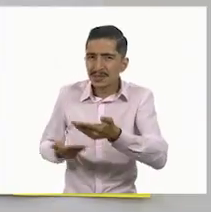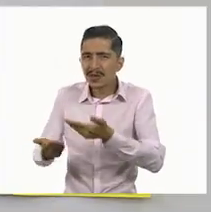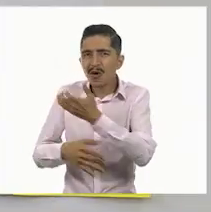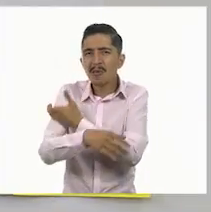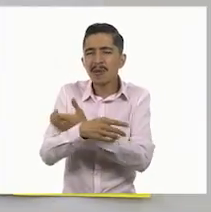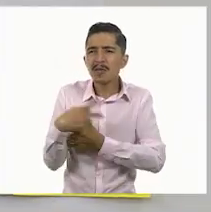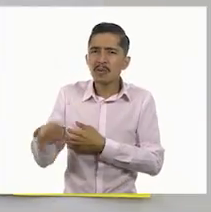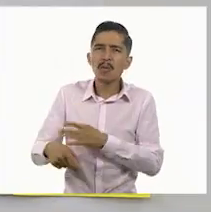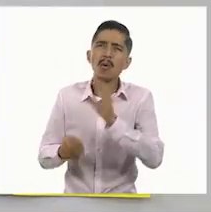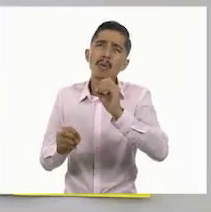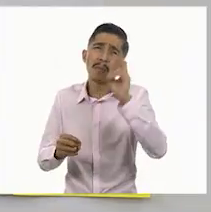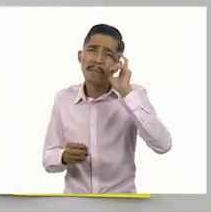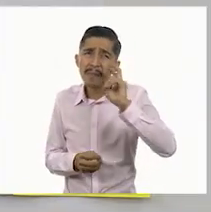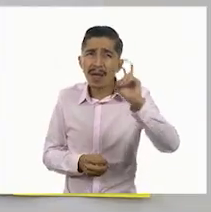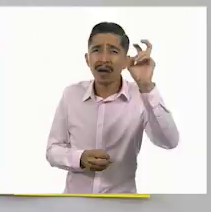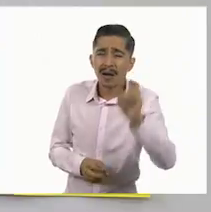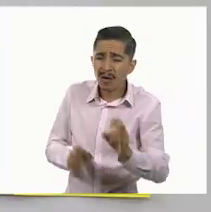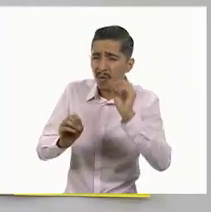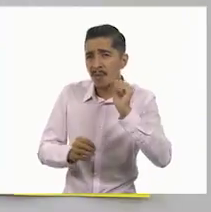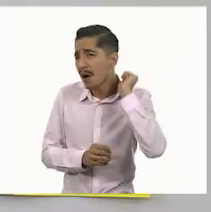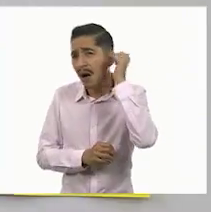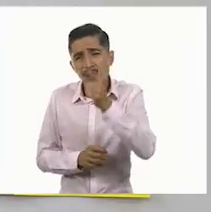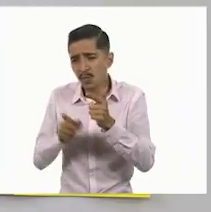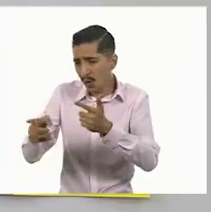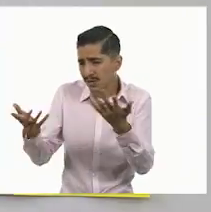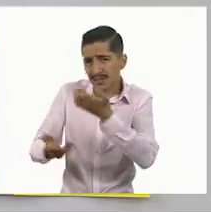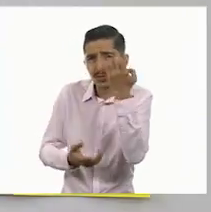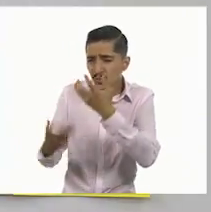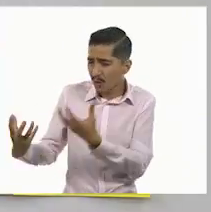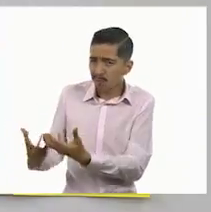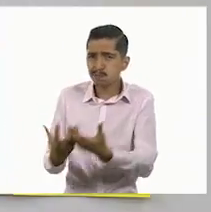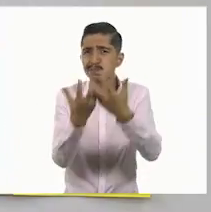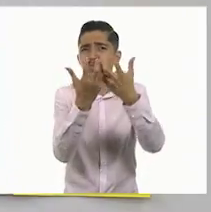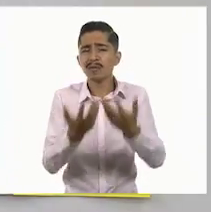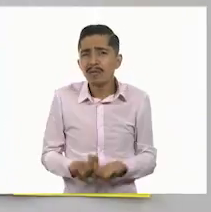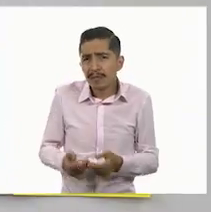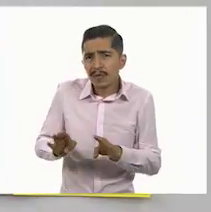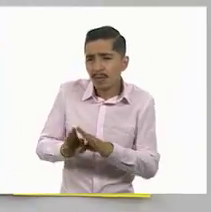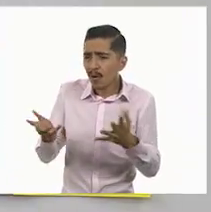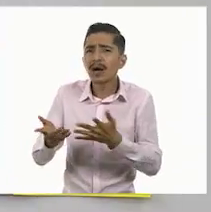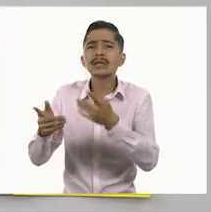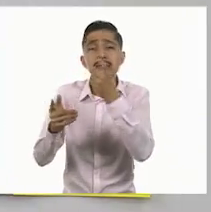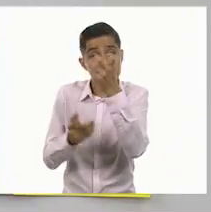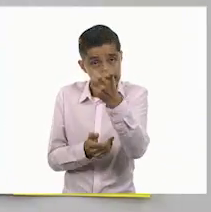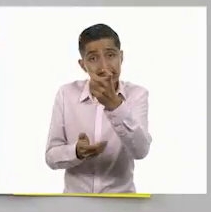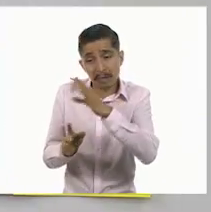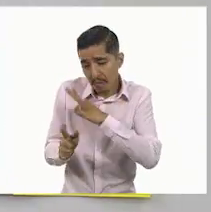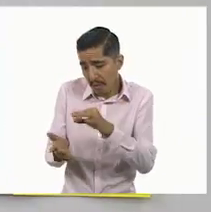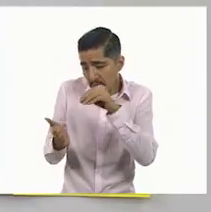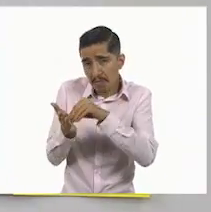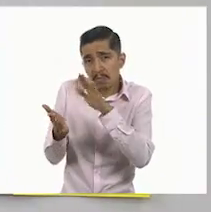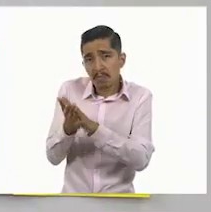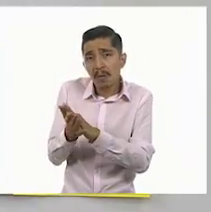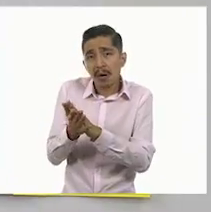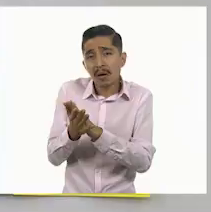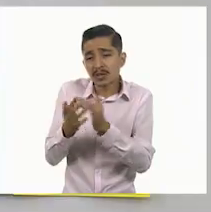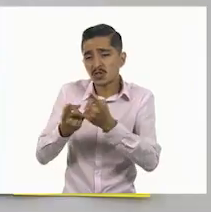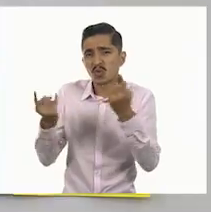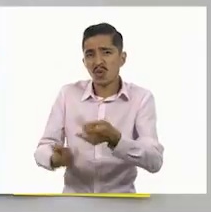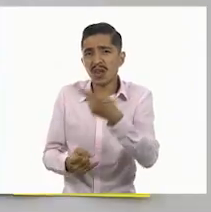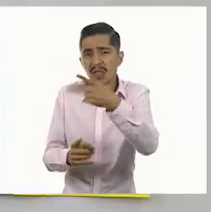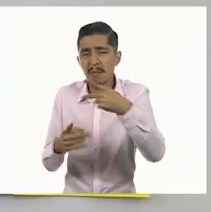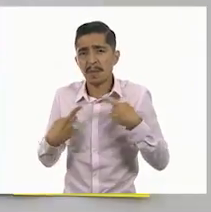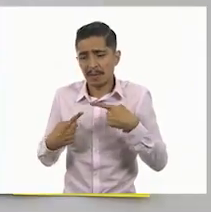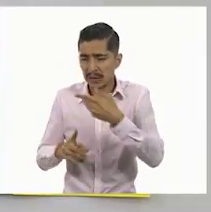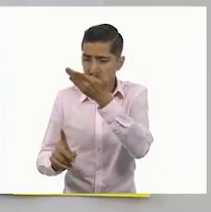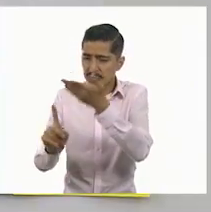algún viaje, alguna visita que hayan realizado escolar, y todo eso puede ir plasmado en la biografía. O inclusive si